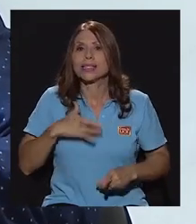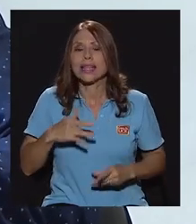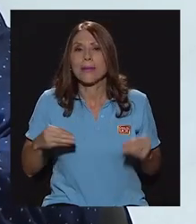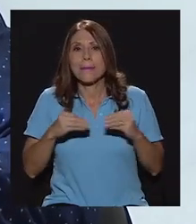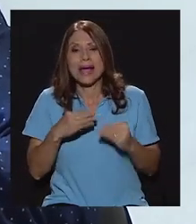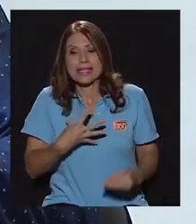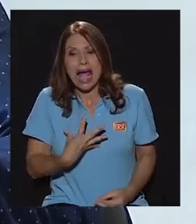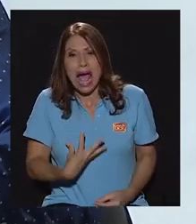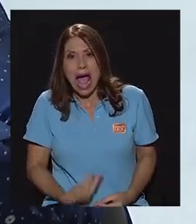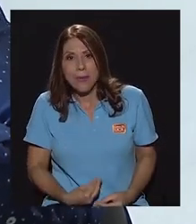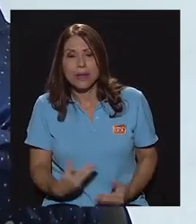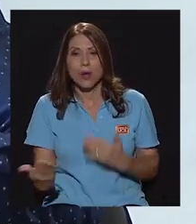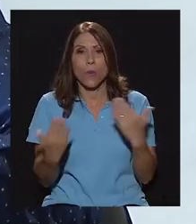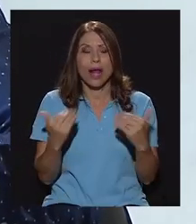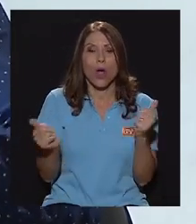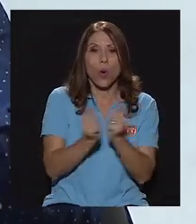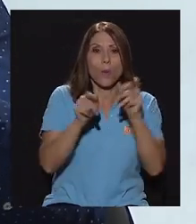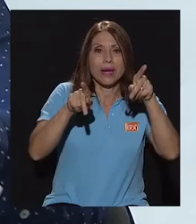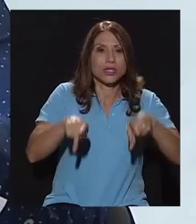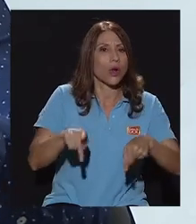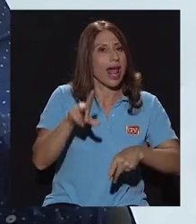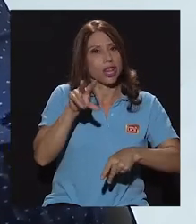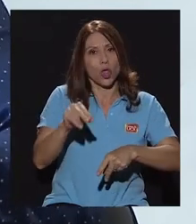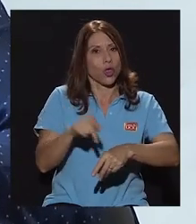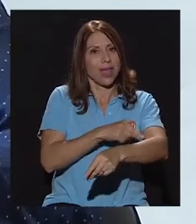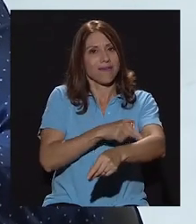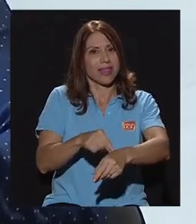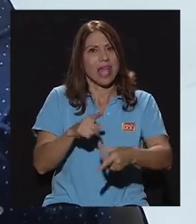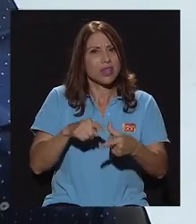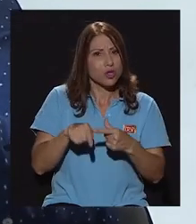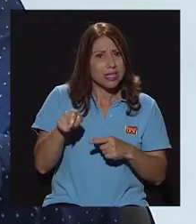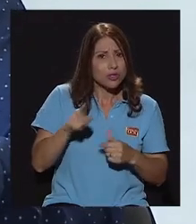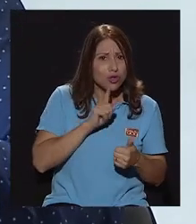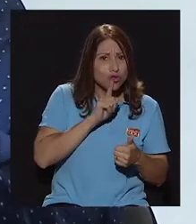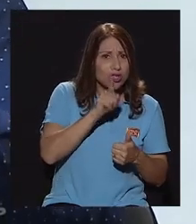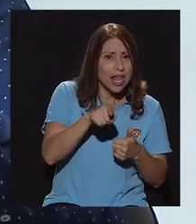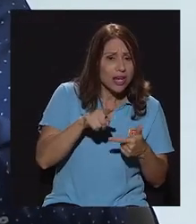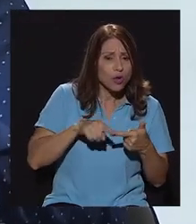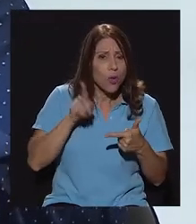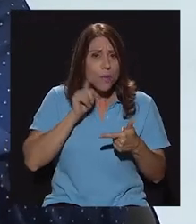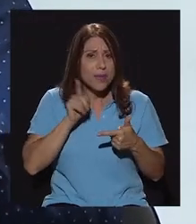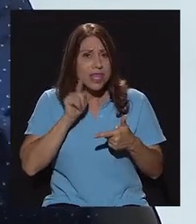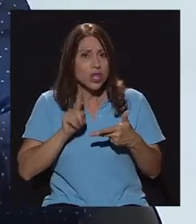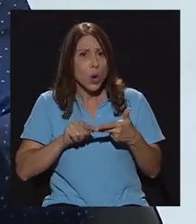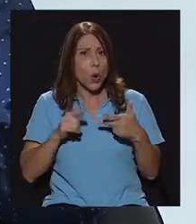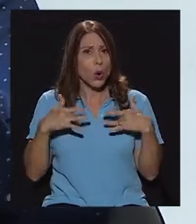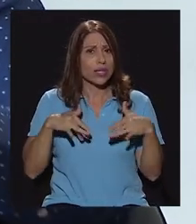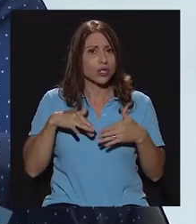no diabética. ¿Eso es cierto? ¿Eso es un mito? ¿Eso es una excusa? Pues